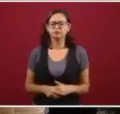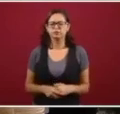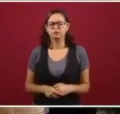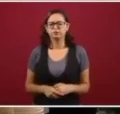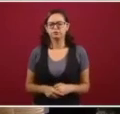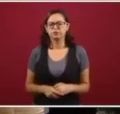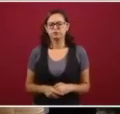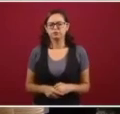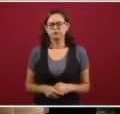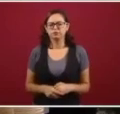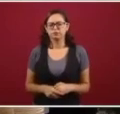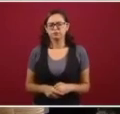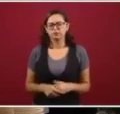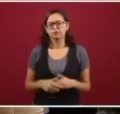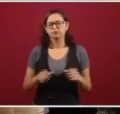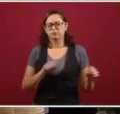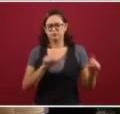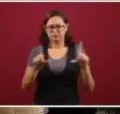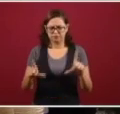Esta es gasolina.